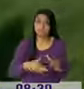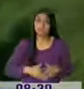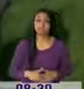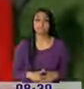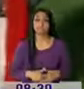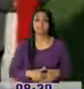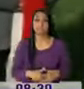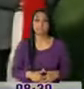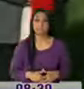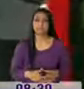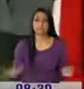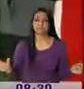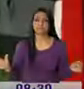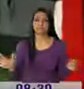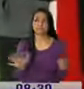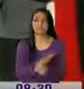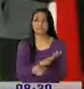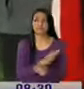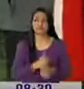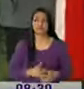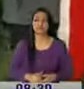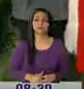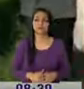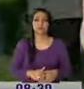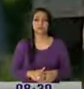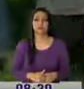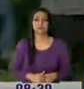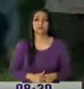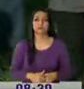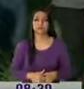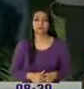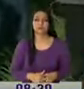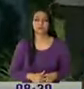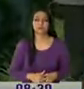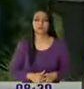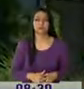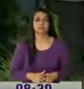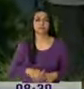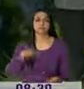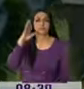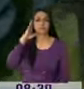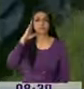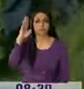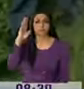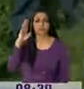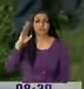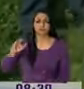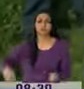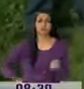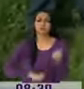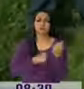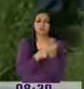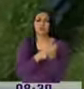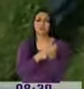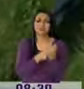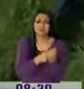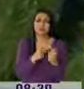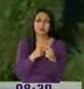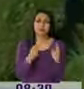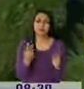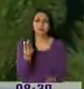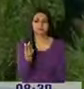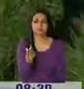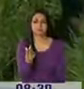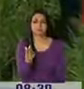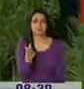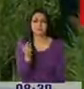realmente completo lo que nos han podido decir. Hay pues el trabajo de la policía aquí, pero como nos decían los vecinos, seguramente hace